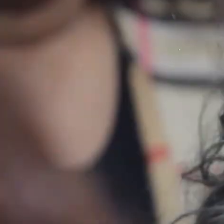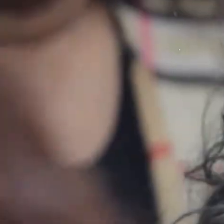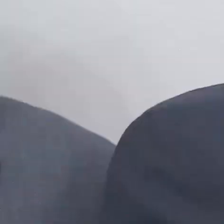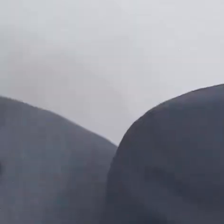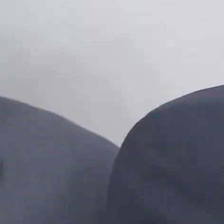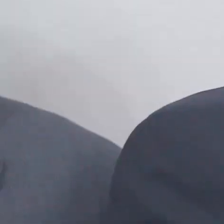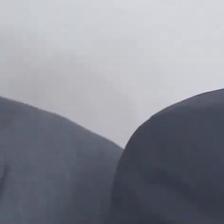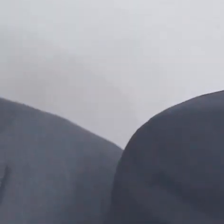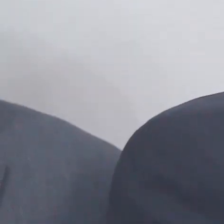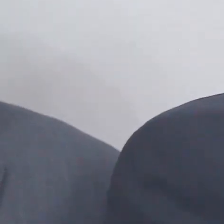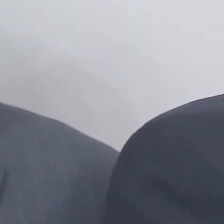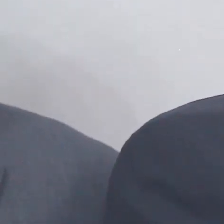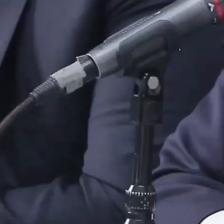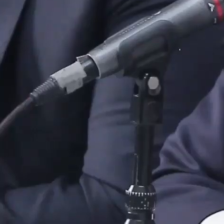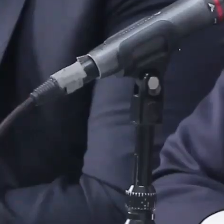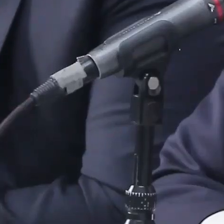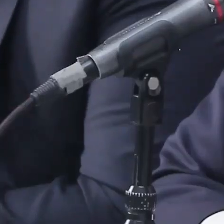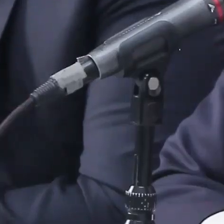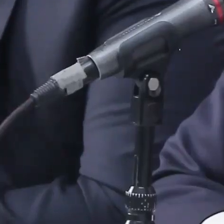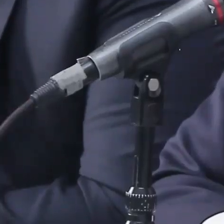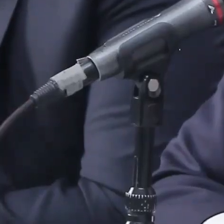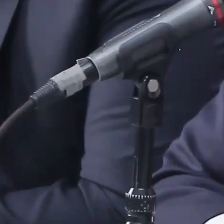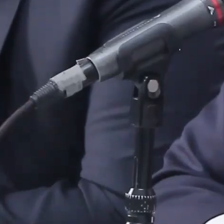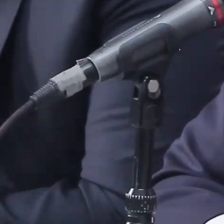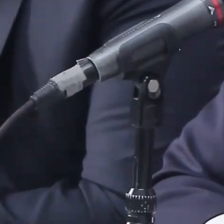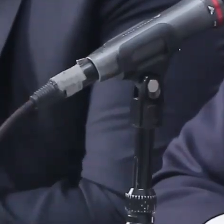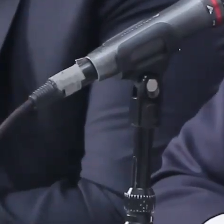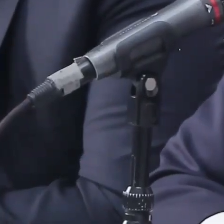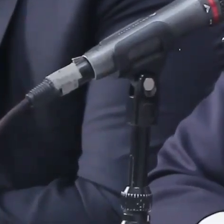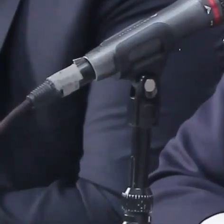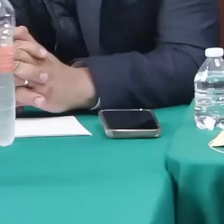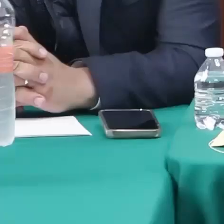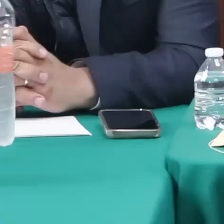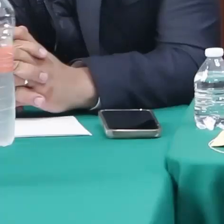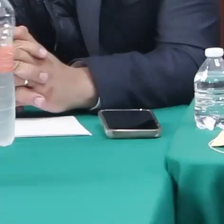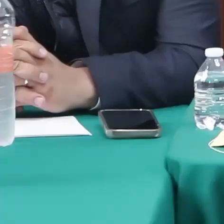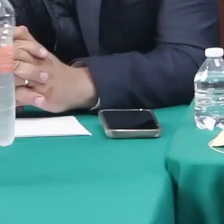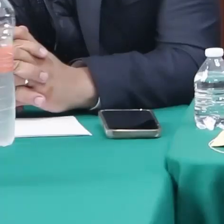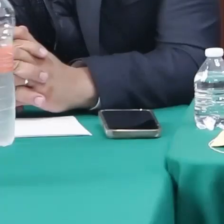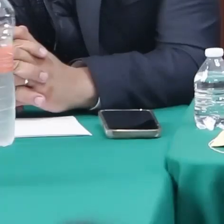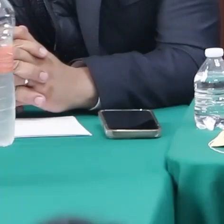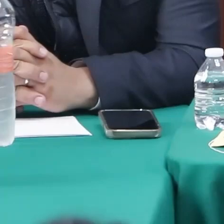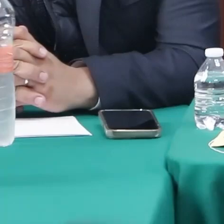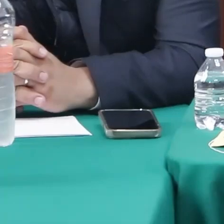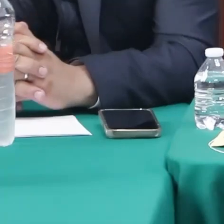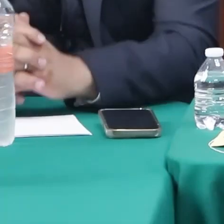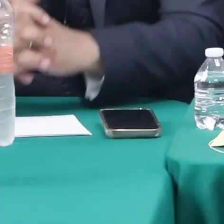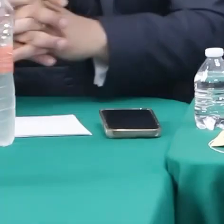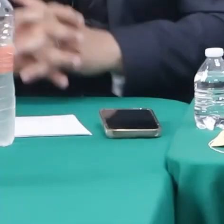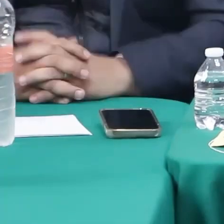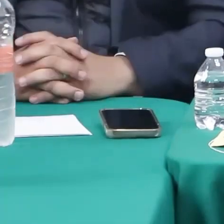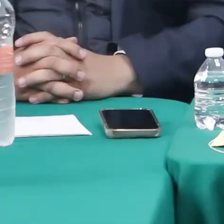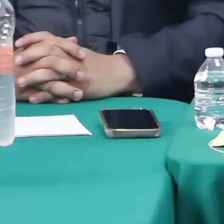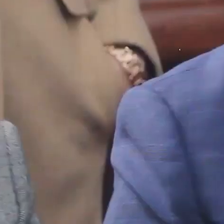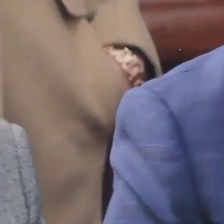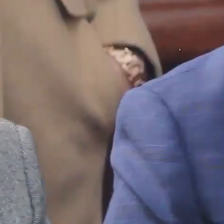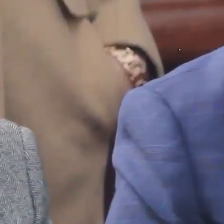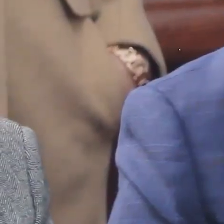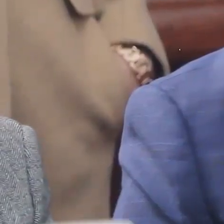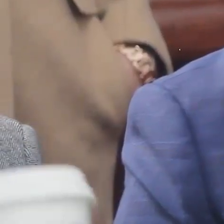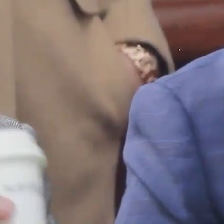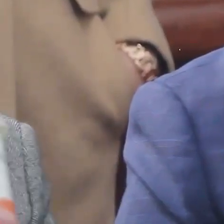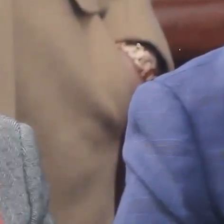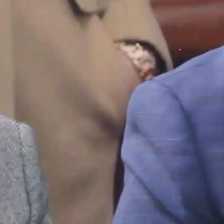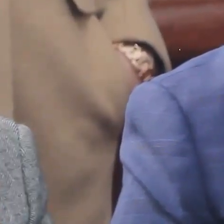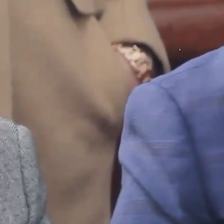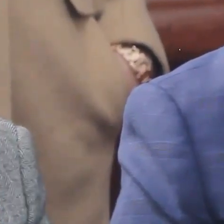Código Nacional de Procedimientos Civiles y Familiares, sino también de constituirnos como un referente nacional sobre